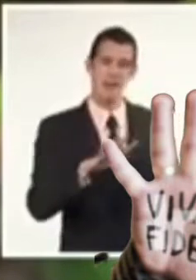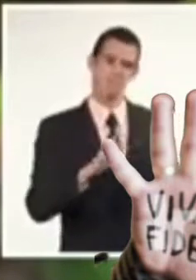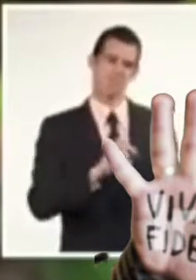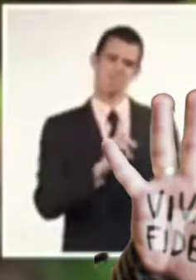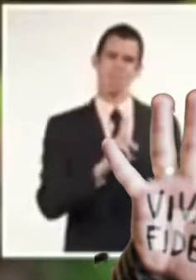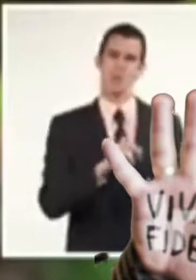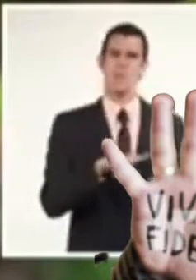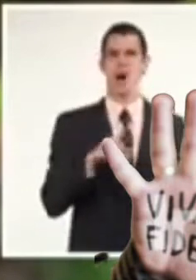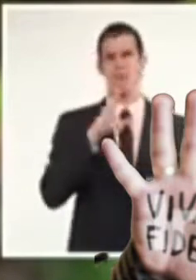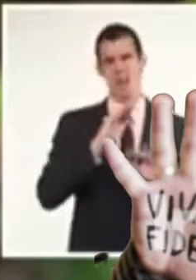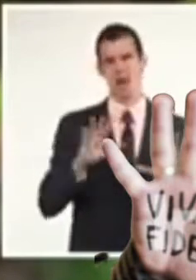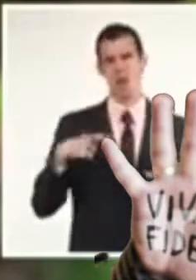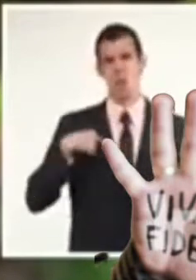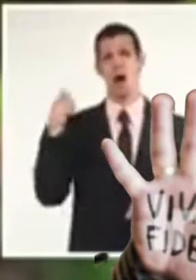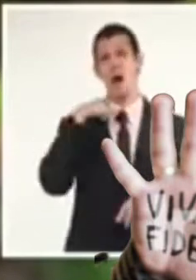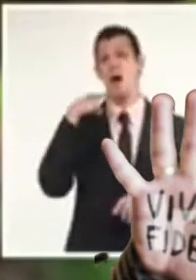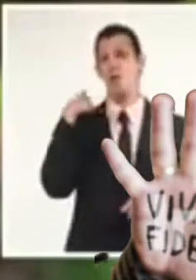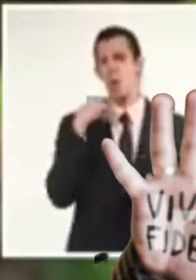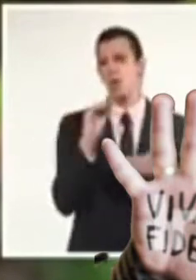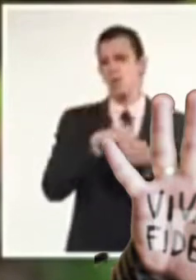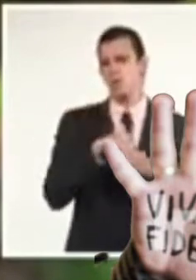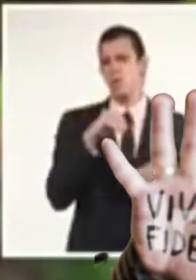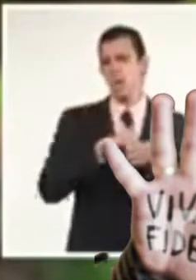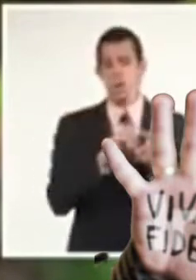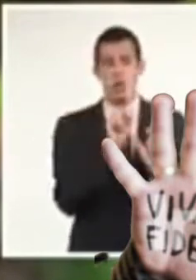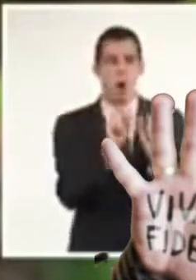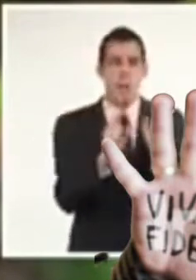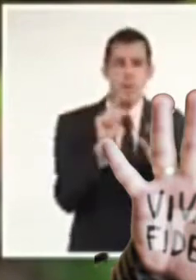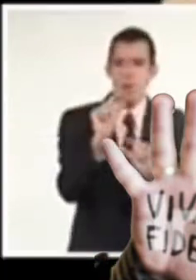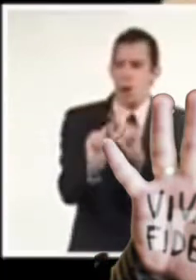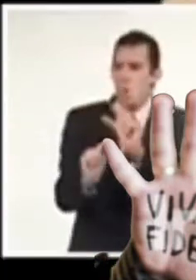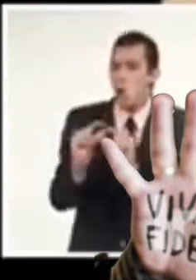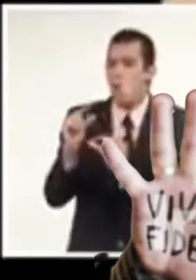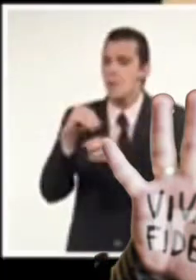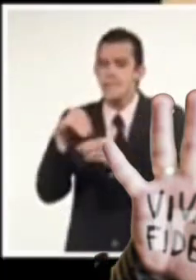sacrificio. Por los años de sacrificio, porque no me considero una persona